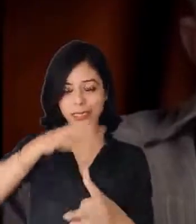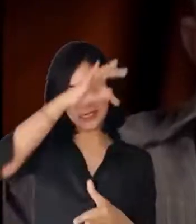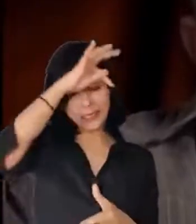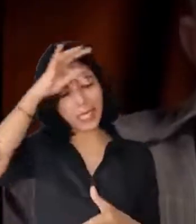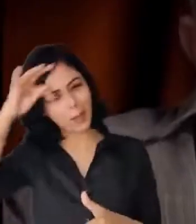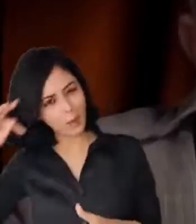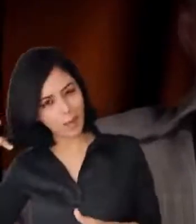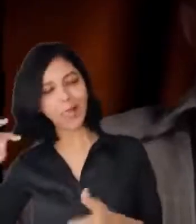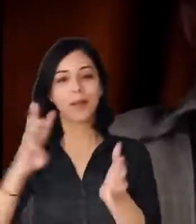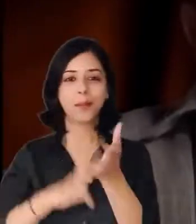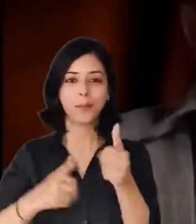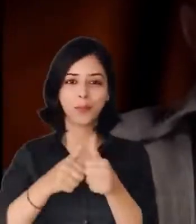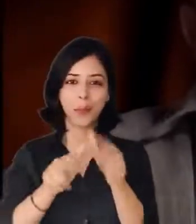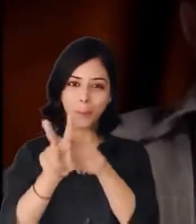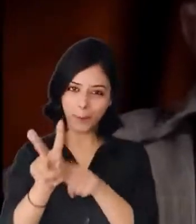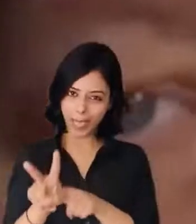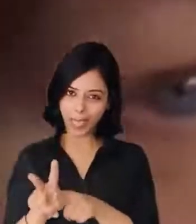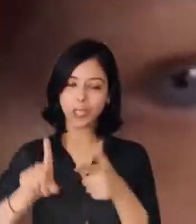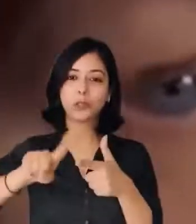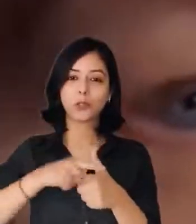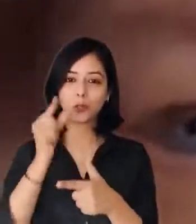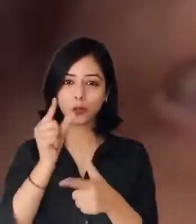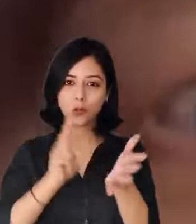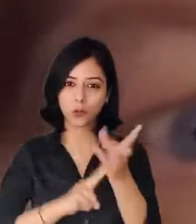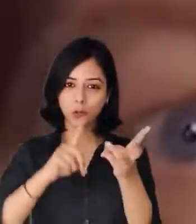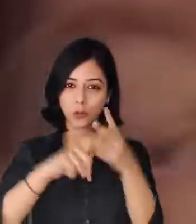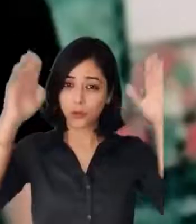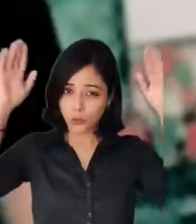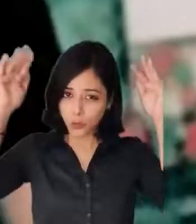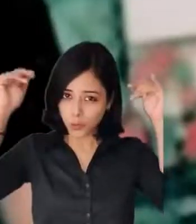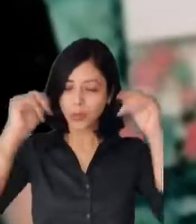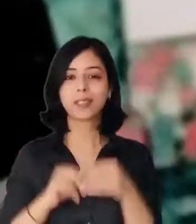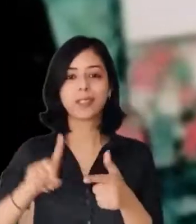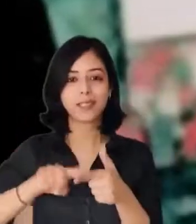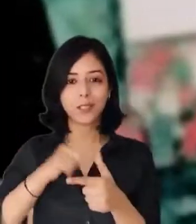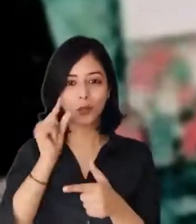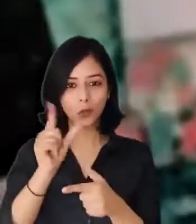fue ir a mi casa y decirle a mi mamá que su hija había muerto.